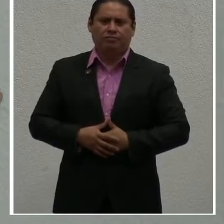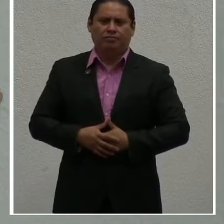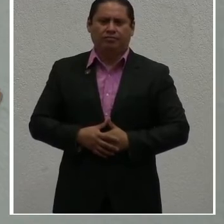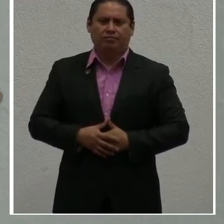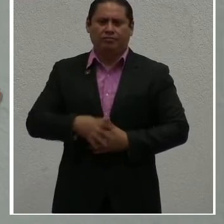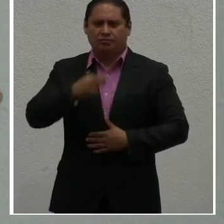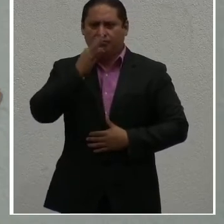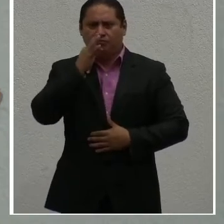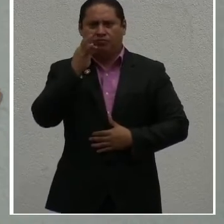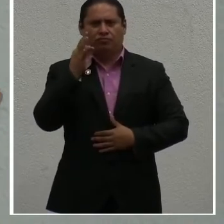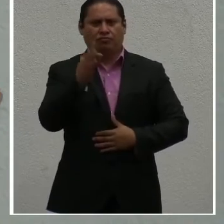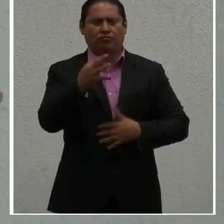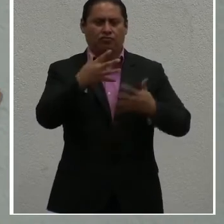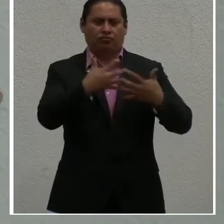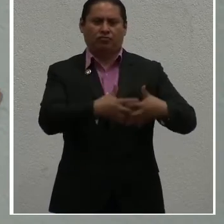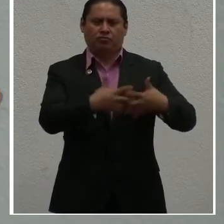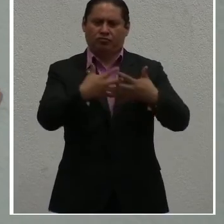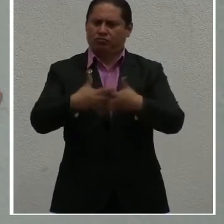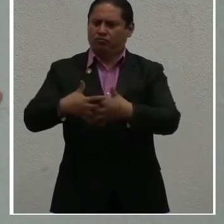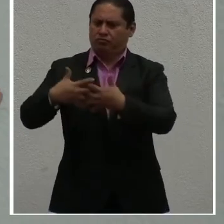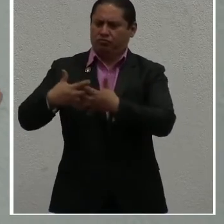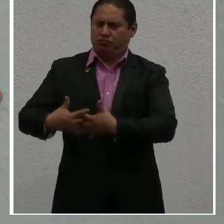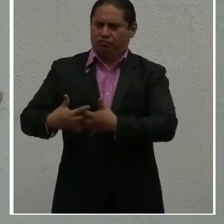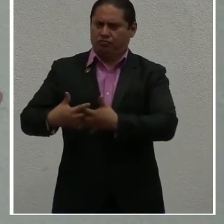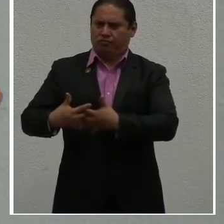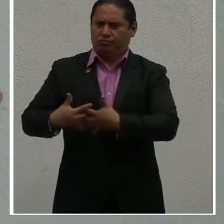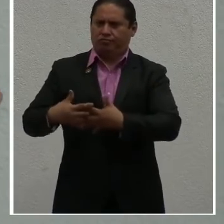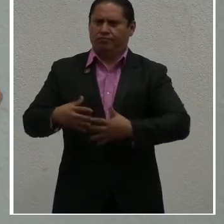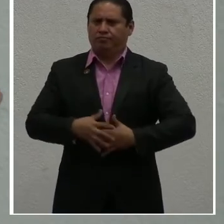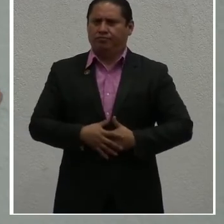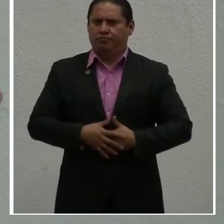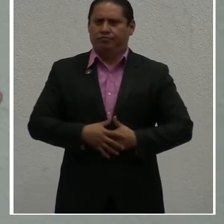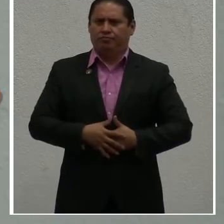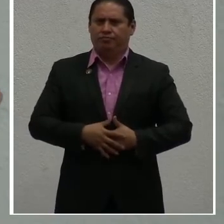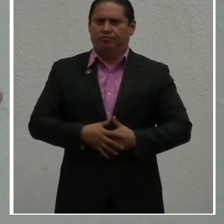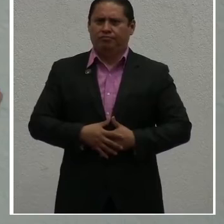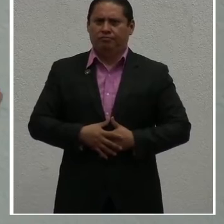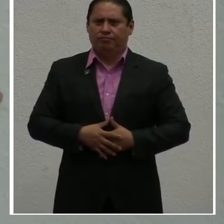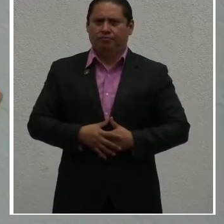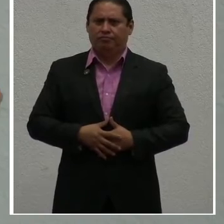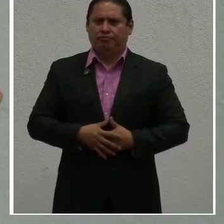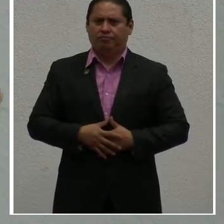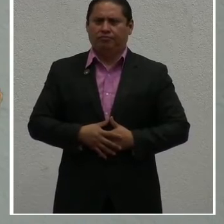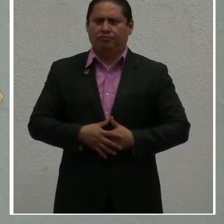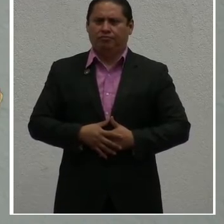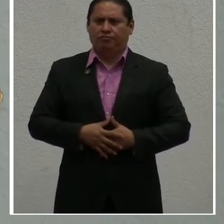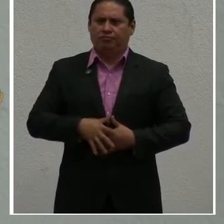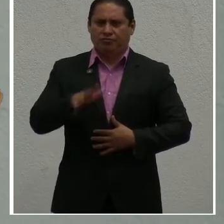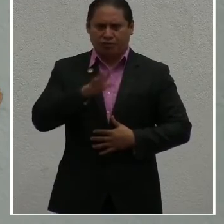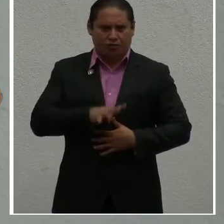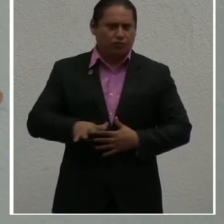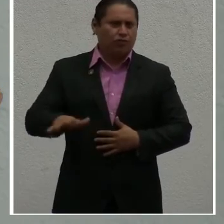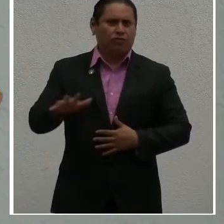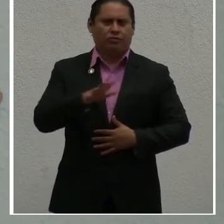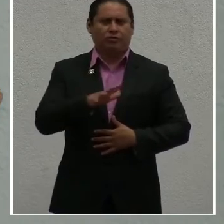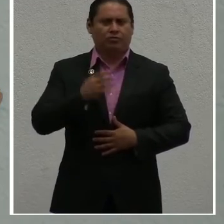mencionó empresas a modo. No se fue anunciando todas las que ahí se